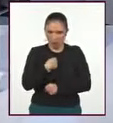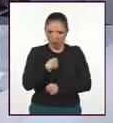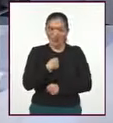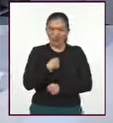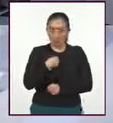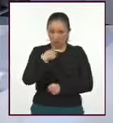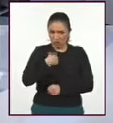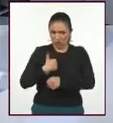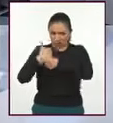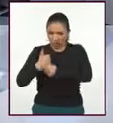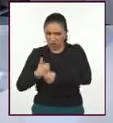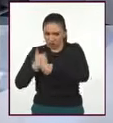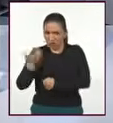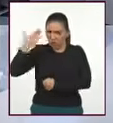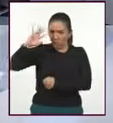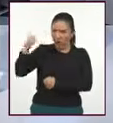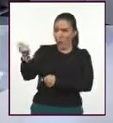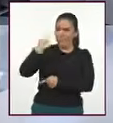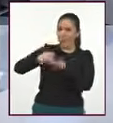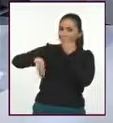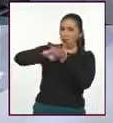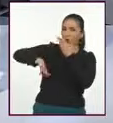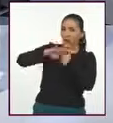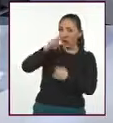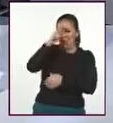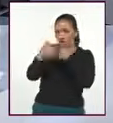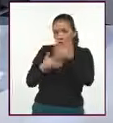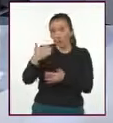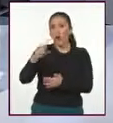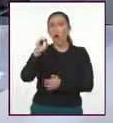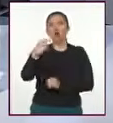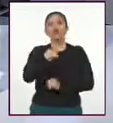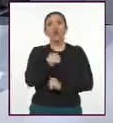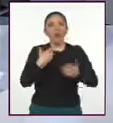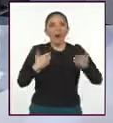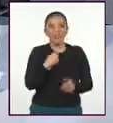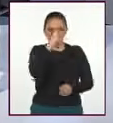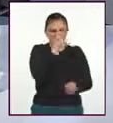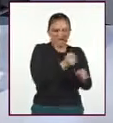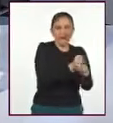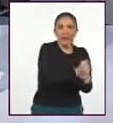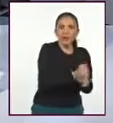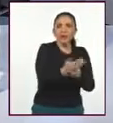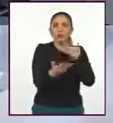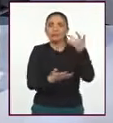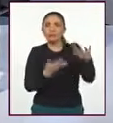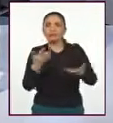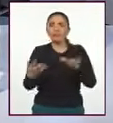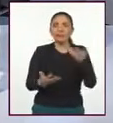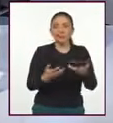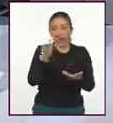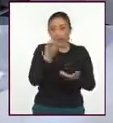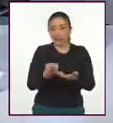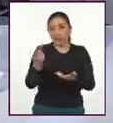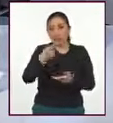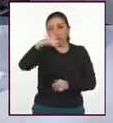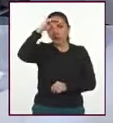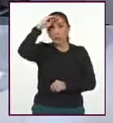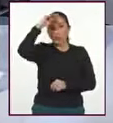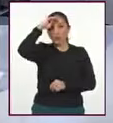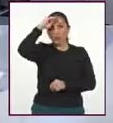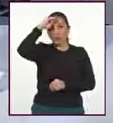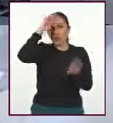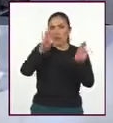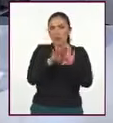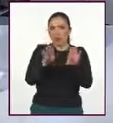víctima de violencia o si uno ha sido violento con las demás personas, pero se tiene la oportunidad de que uno se cuestione, de que uno trate